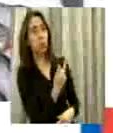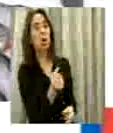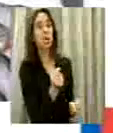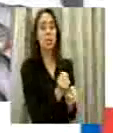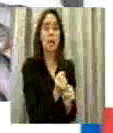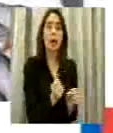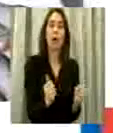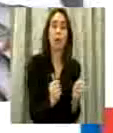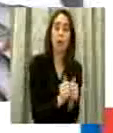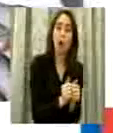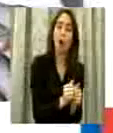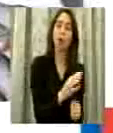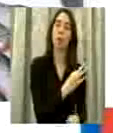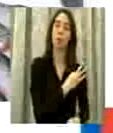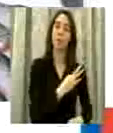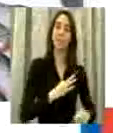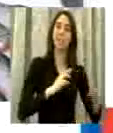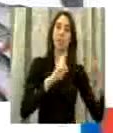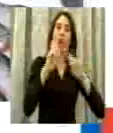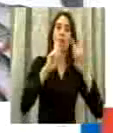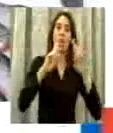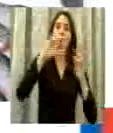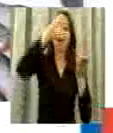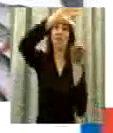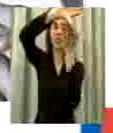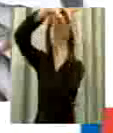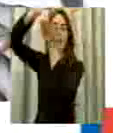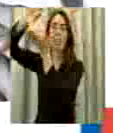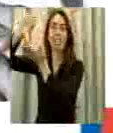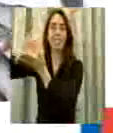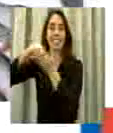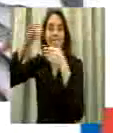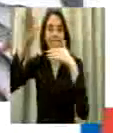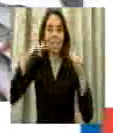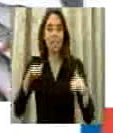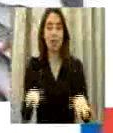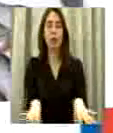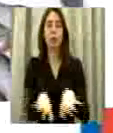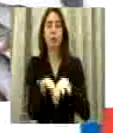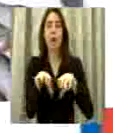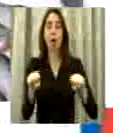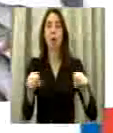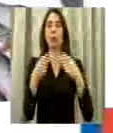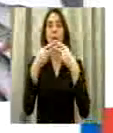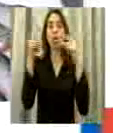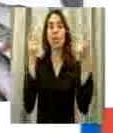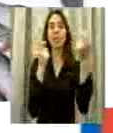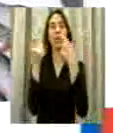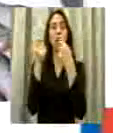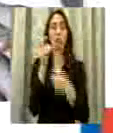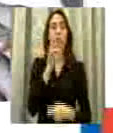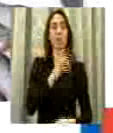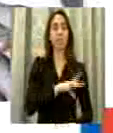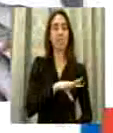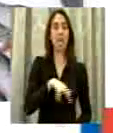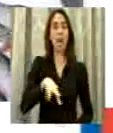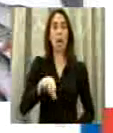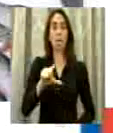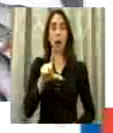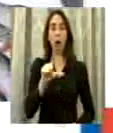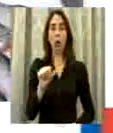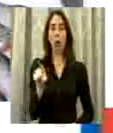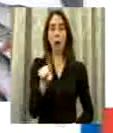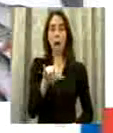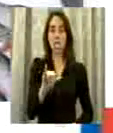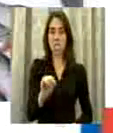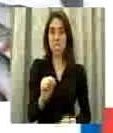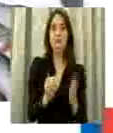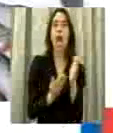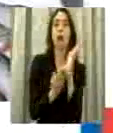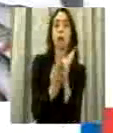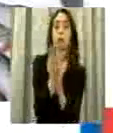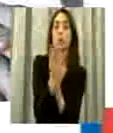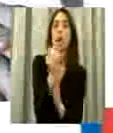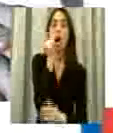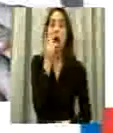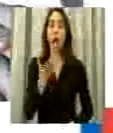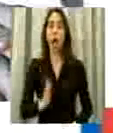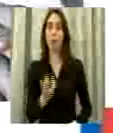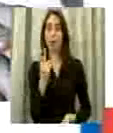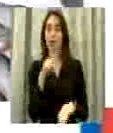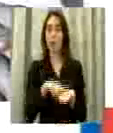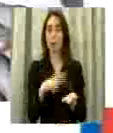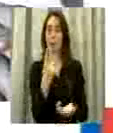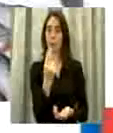en conjunto con el Ministerio de Relaciones Exteriores. El Tratado de Libre Comercio entre Chile y Malasia entró a regir en abril de